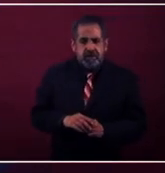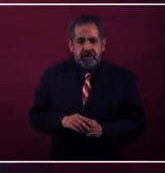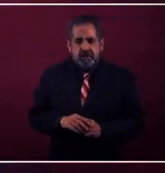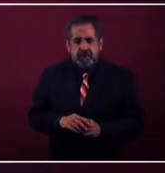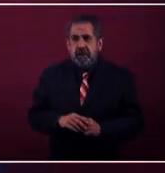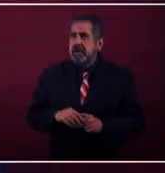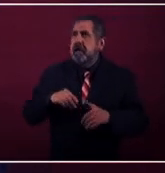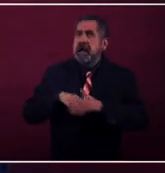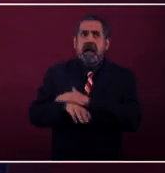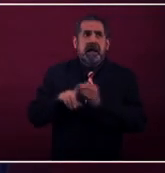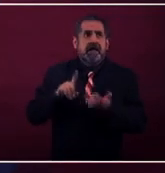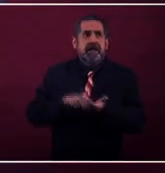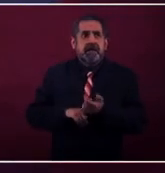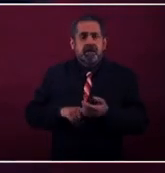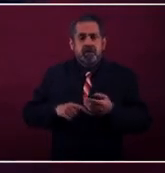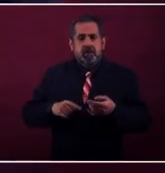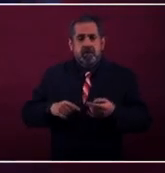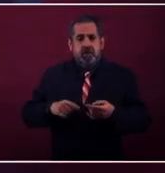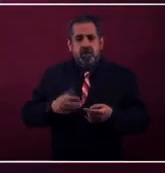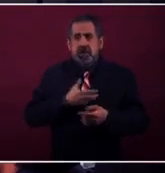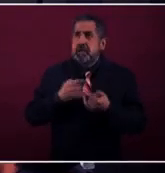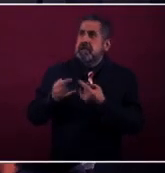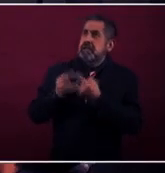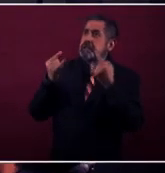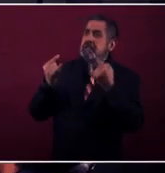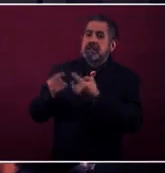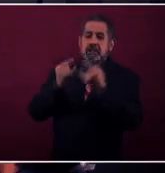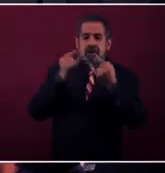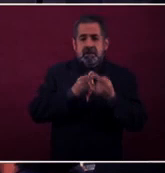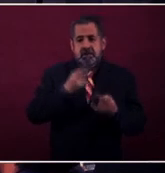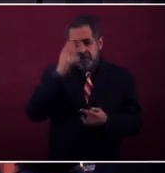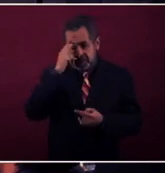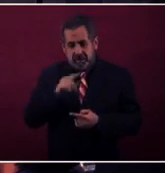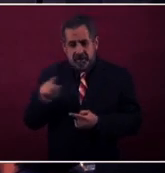del Palacio, pues es la historia de México,